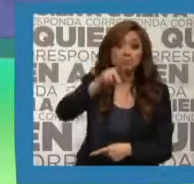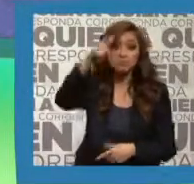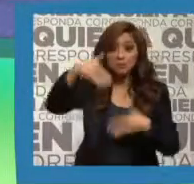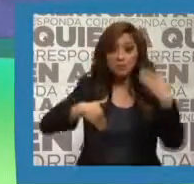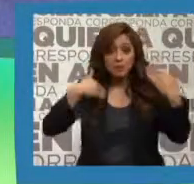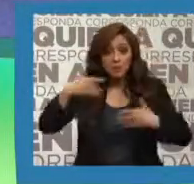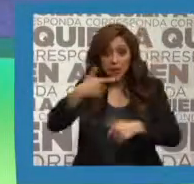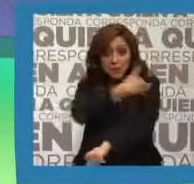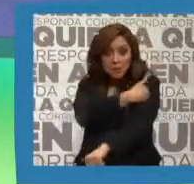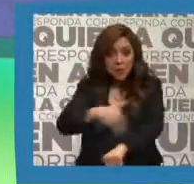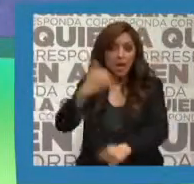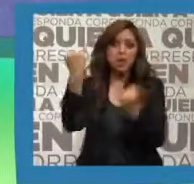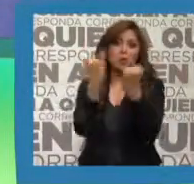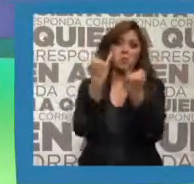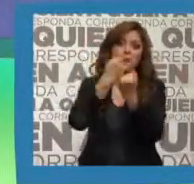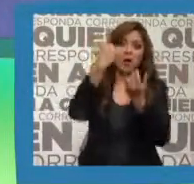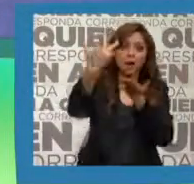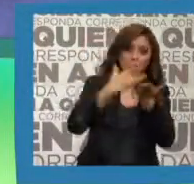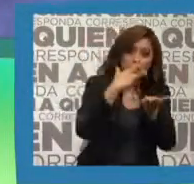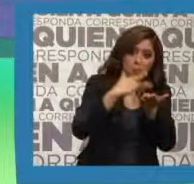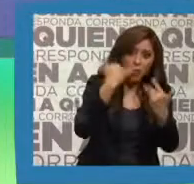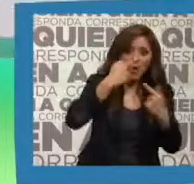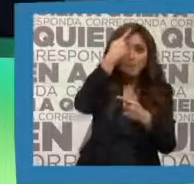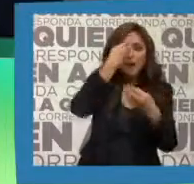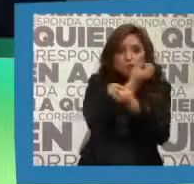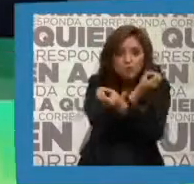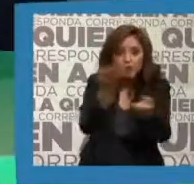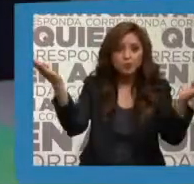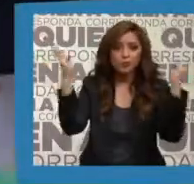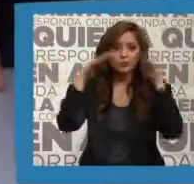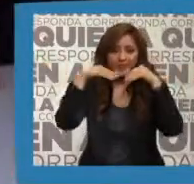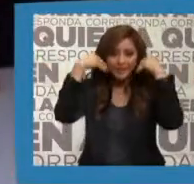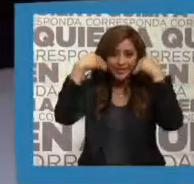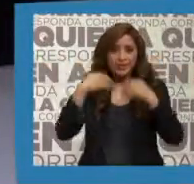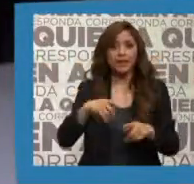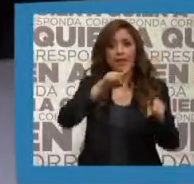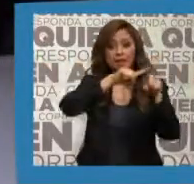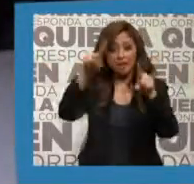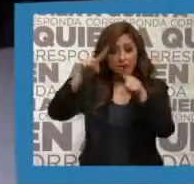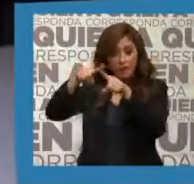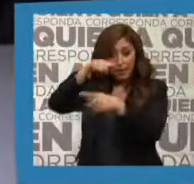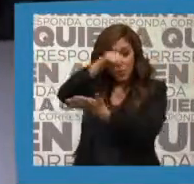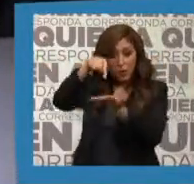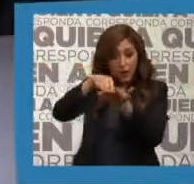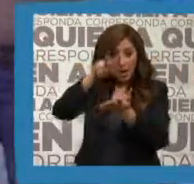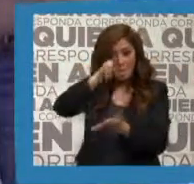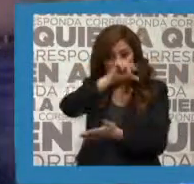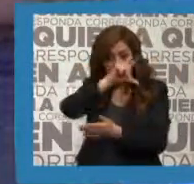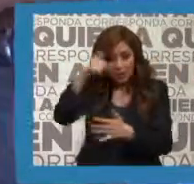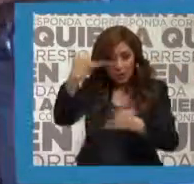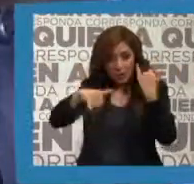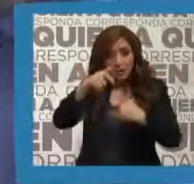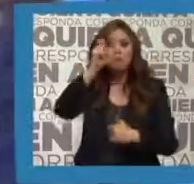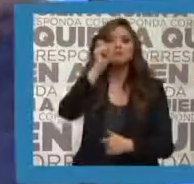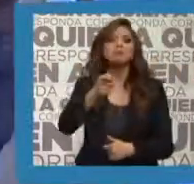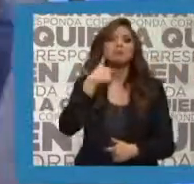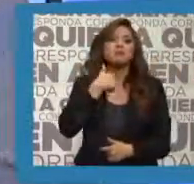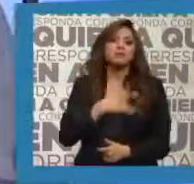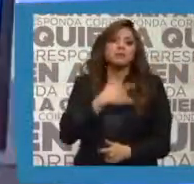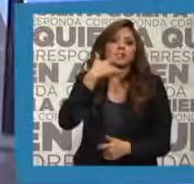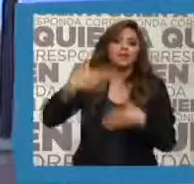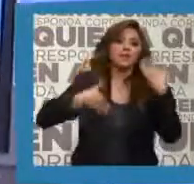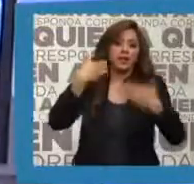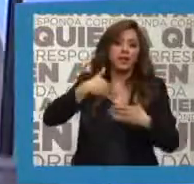que vengan aquí a ayudarnos con un juguete, a repartir sonrisas. En todas y cada una de las áreas de la Villa Juguetón se puede sentir la alegría del